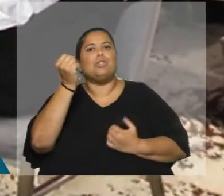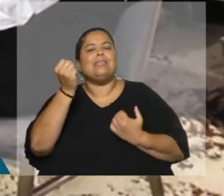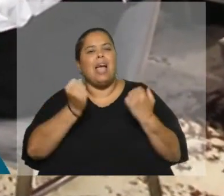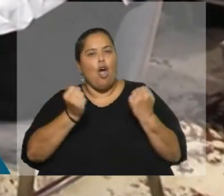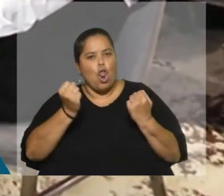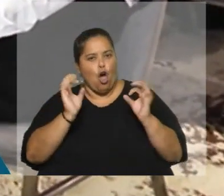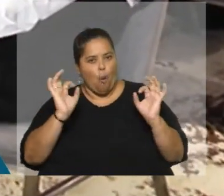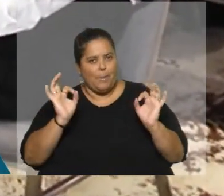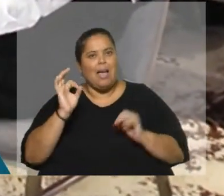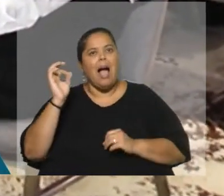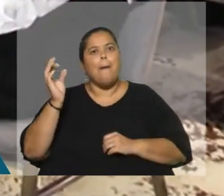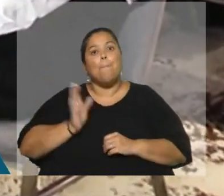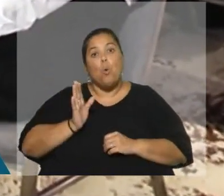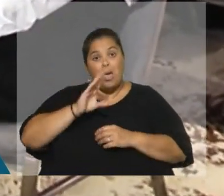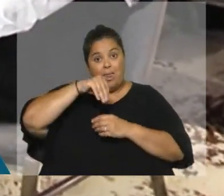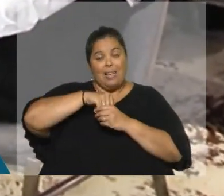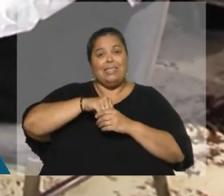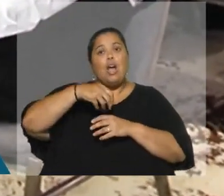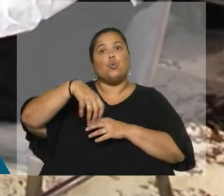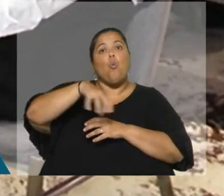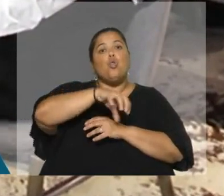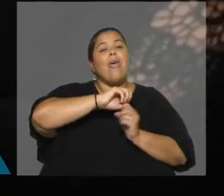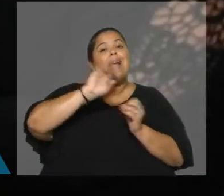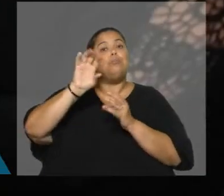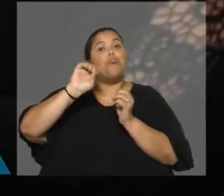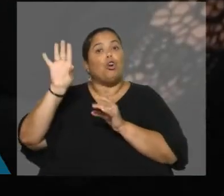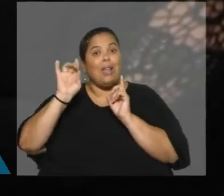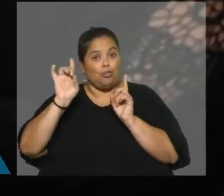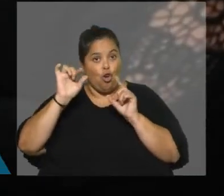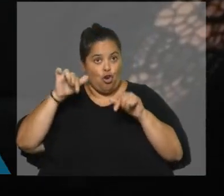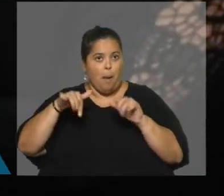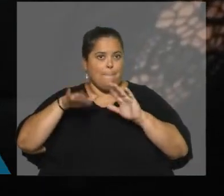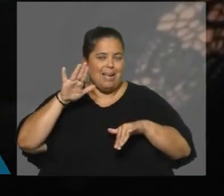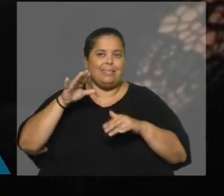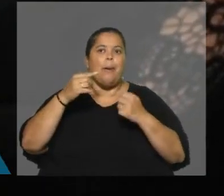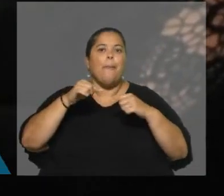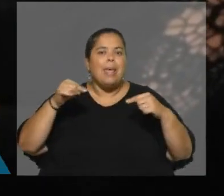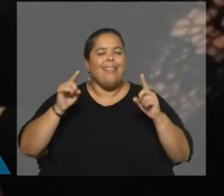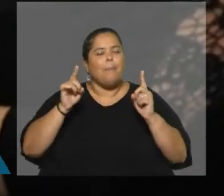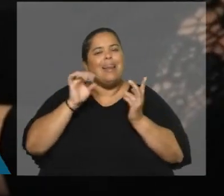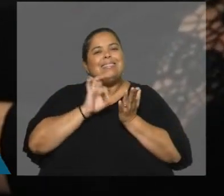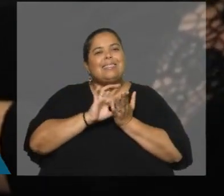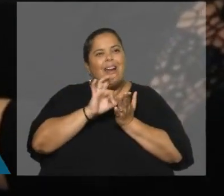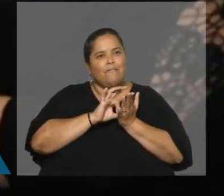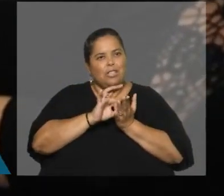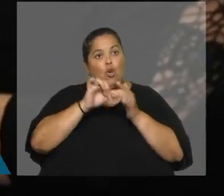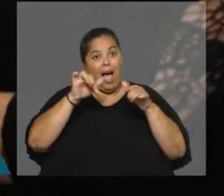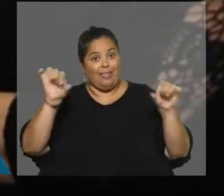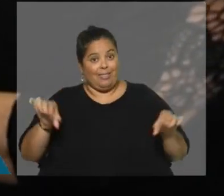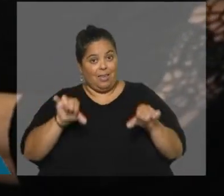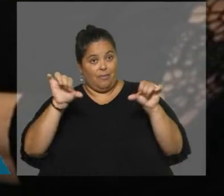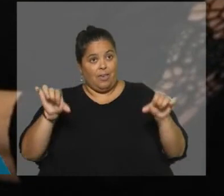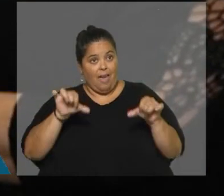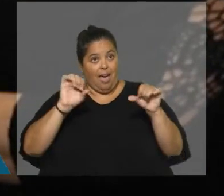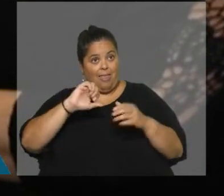mujeres en los rubros exportadores del país, básicamente de bienes y de servicios. En esta actividad estuvo presente